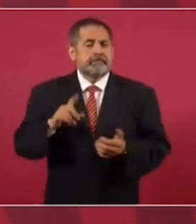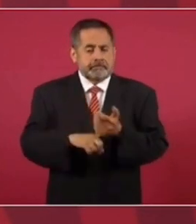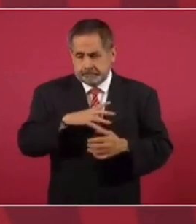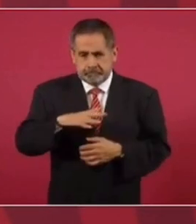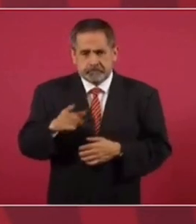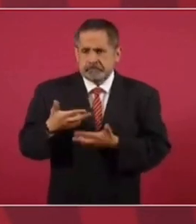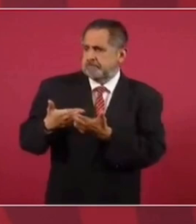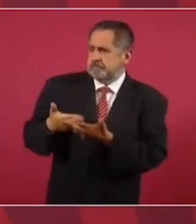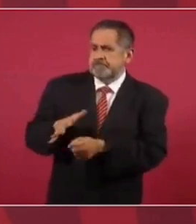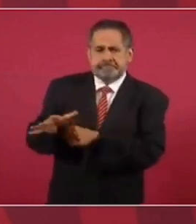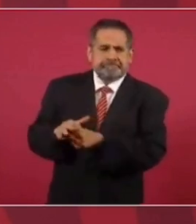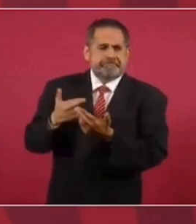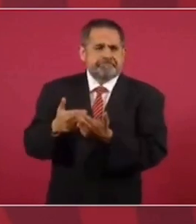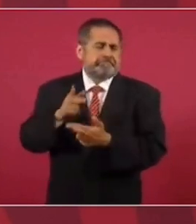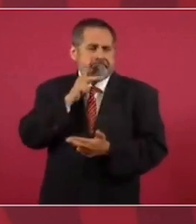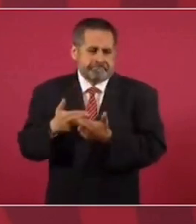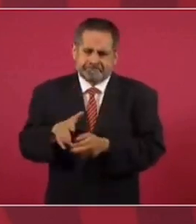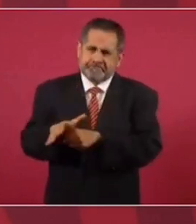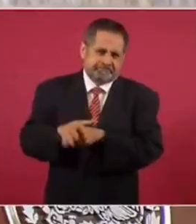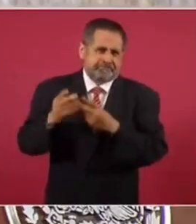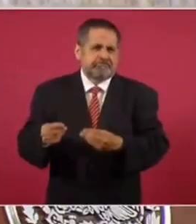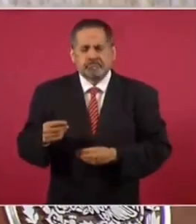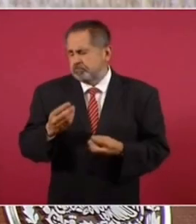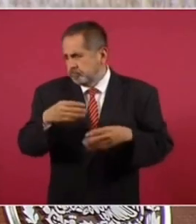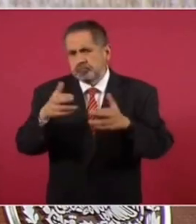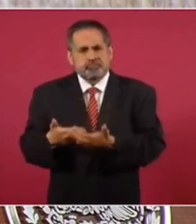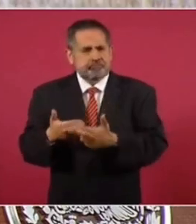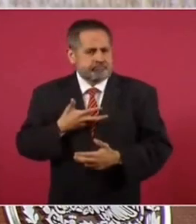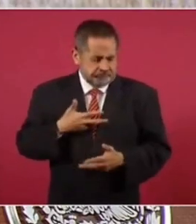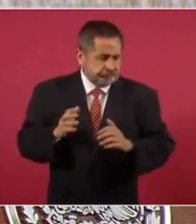Tenemos reservas suficientes de petróleo.